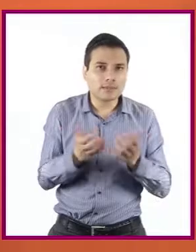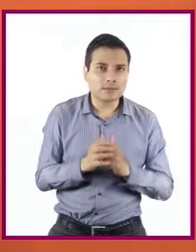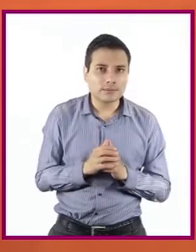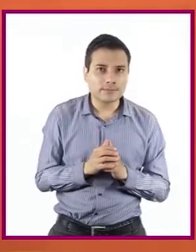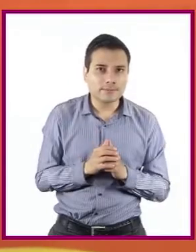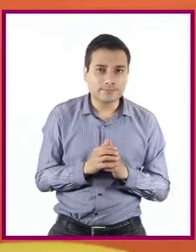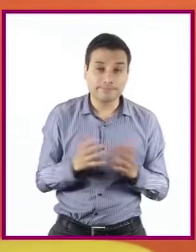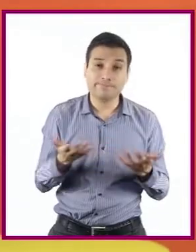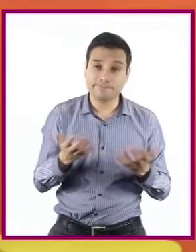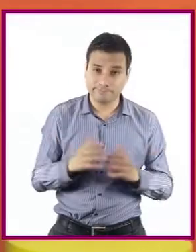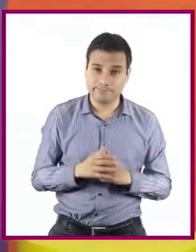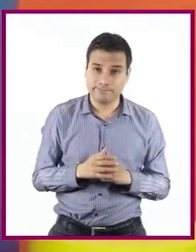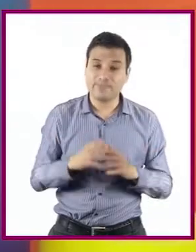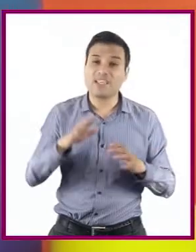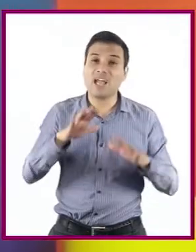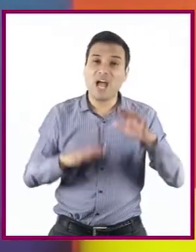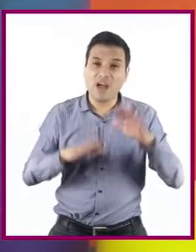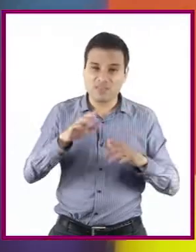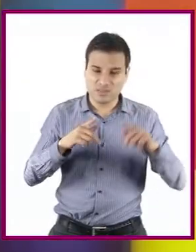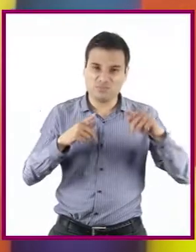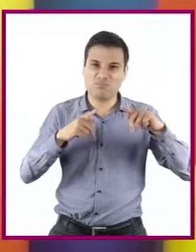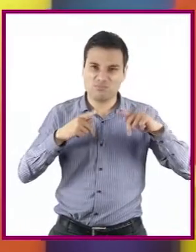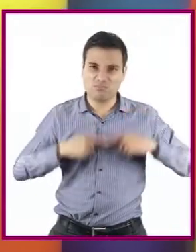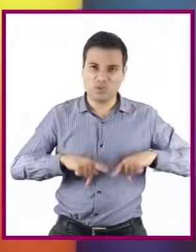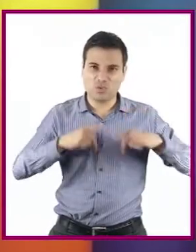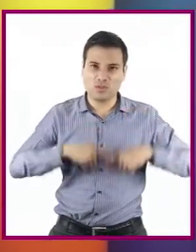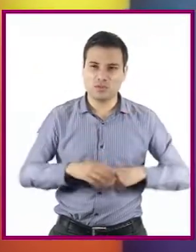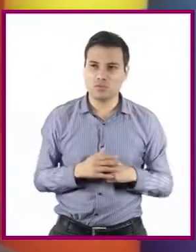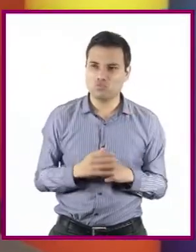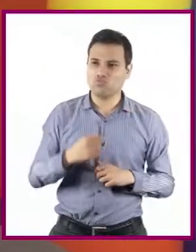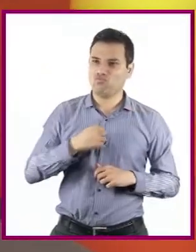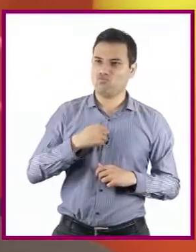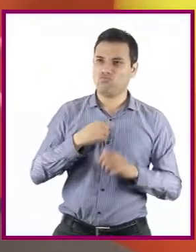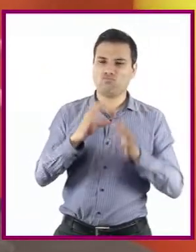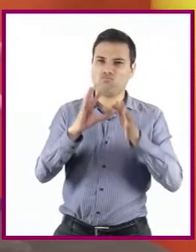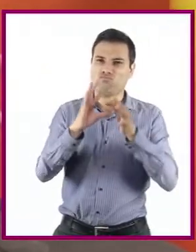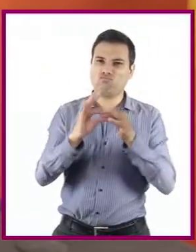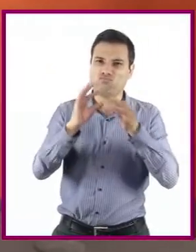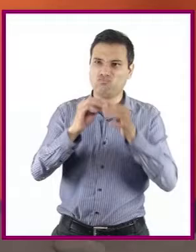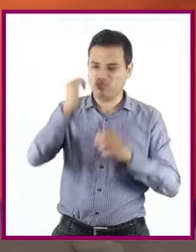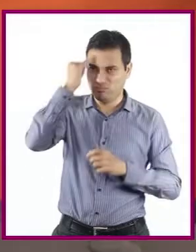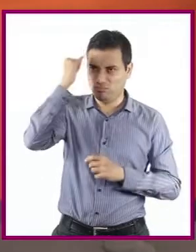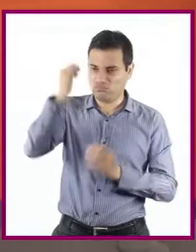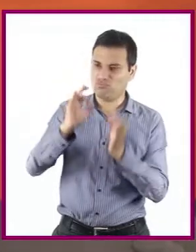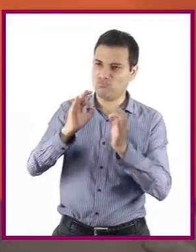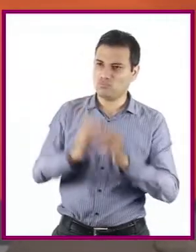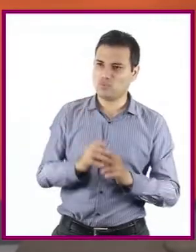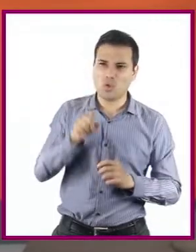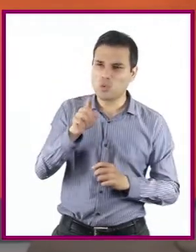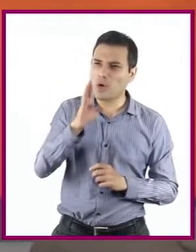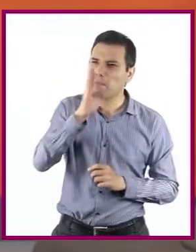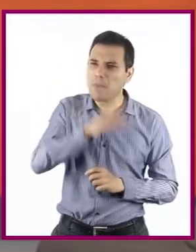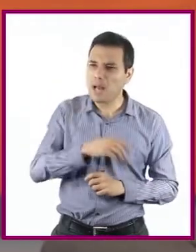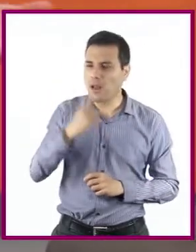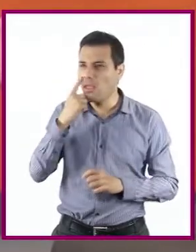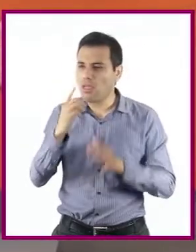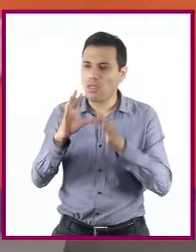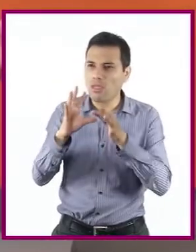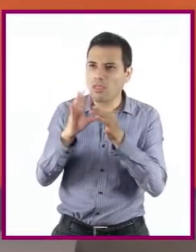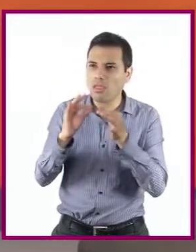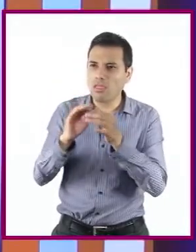actitudes en las que se imponen ideas como las únicas válidas y se rechaza a las personas que